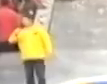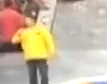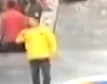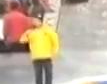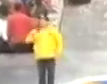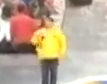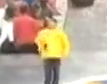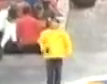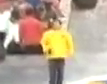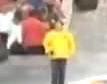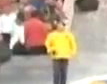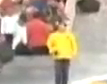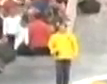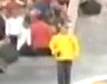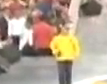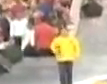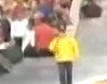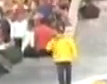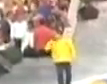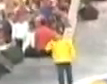¡Vamos, Nico!